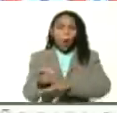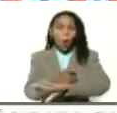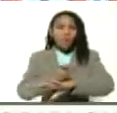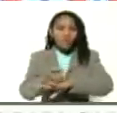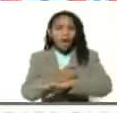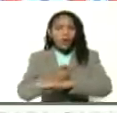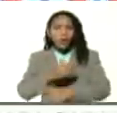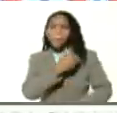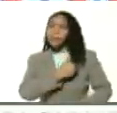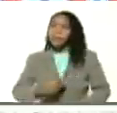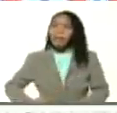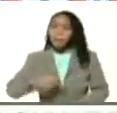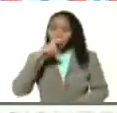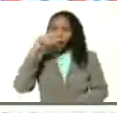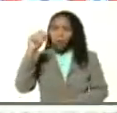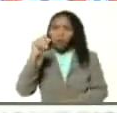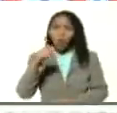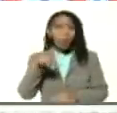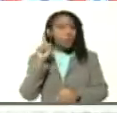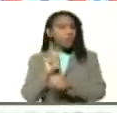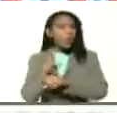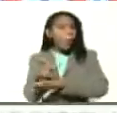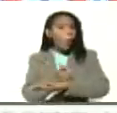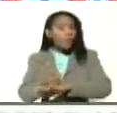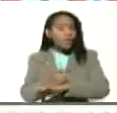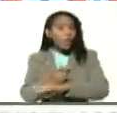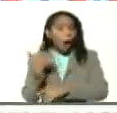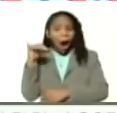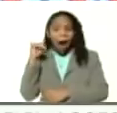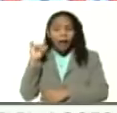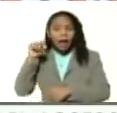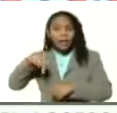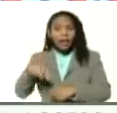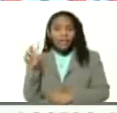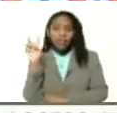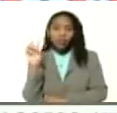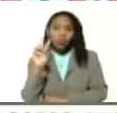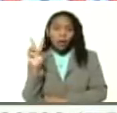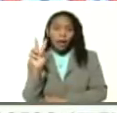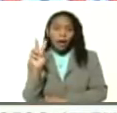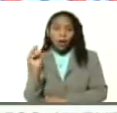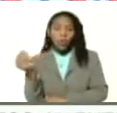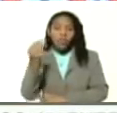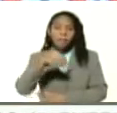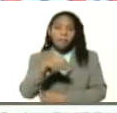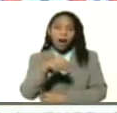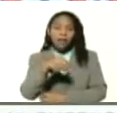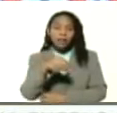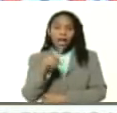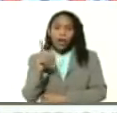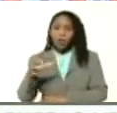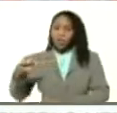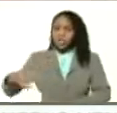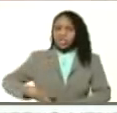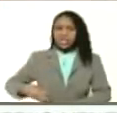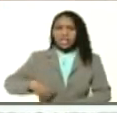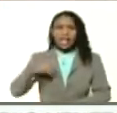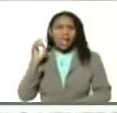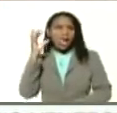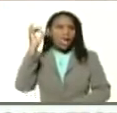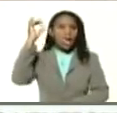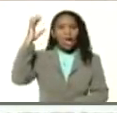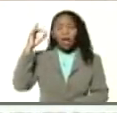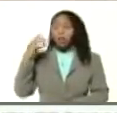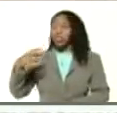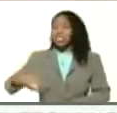presidente Nicolás Maduro, el único gobierno que hay en Venezuela. Lo demás es risible, es un chiste, pero un